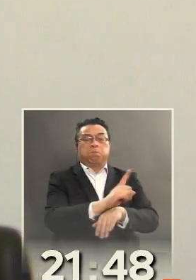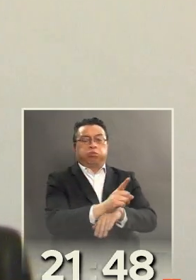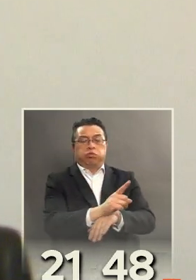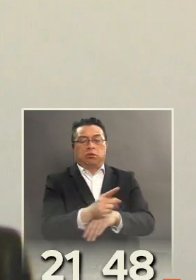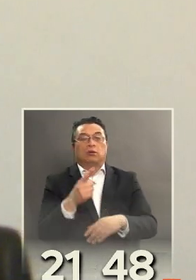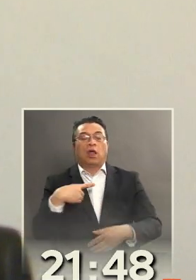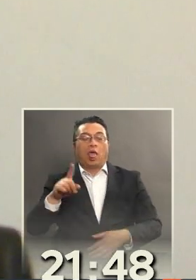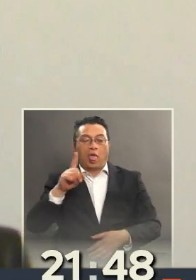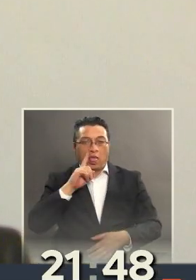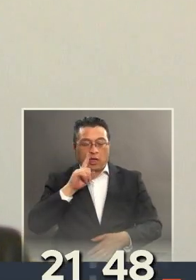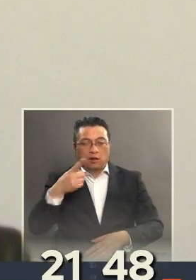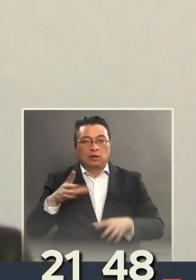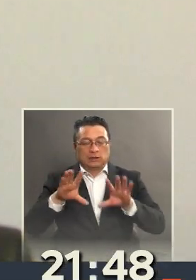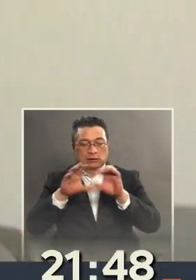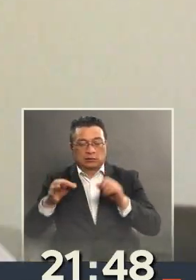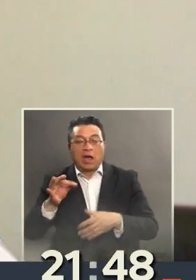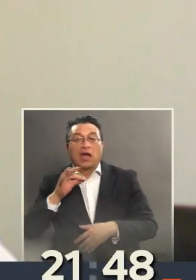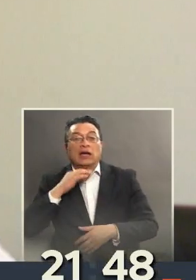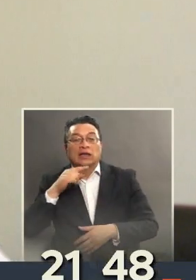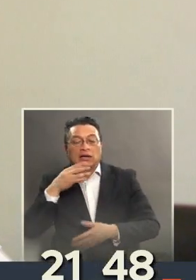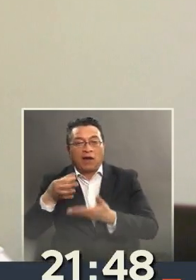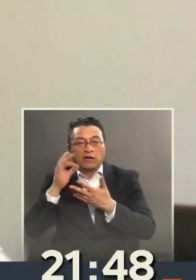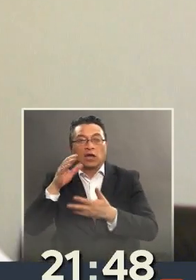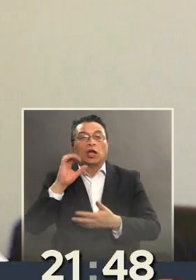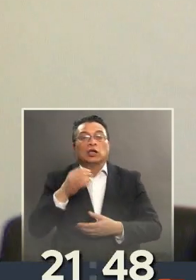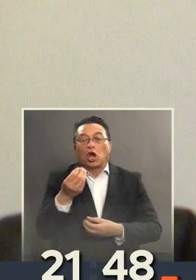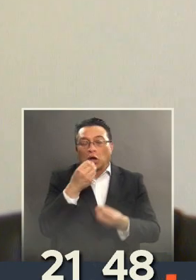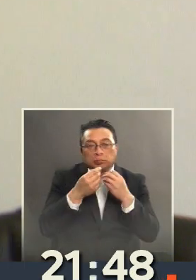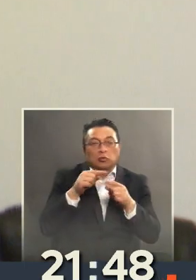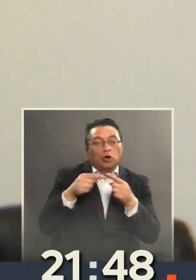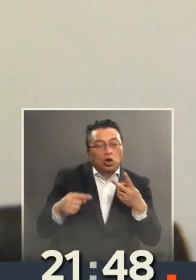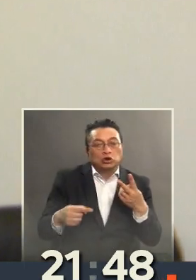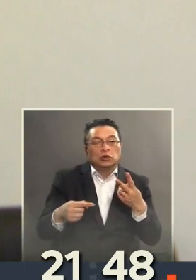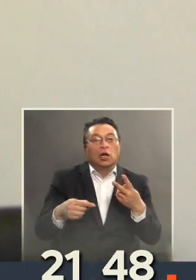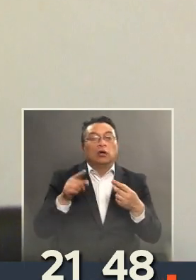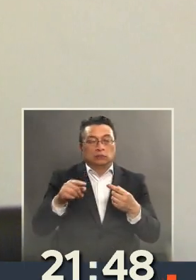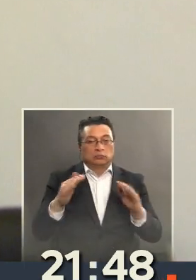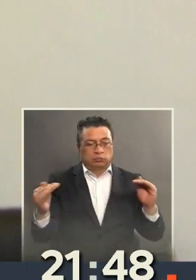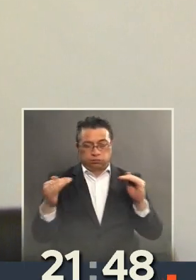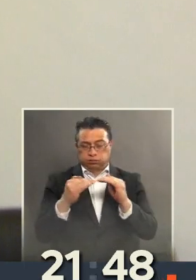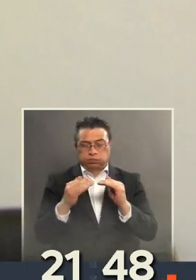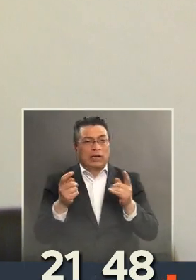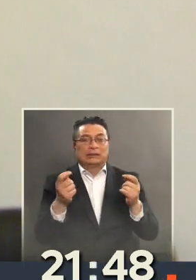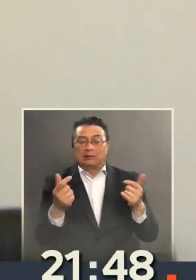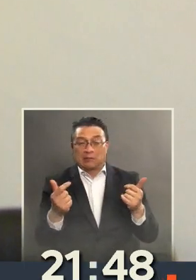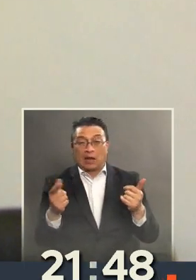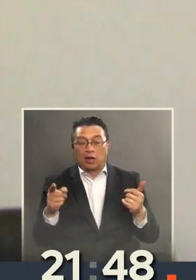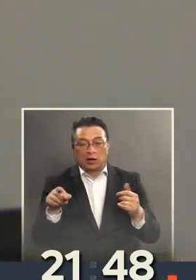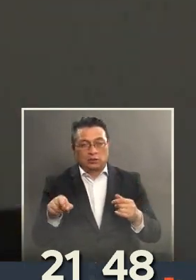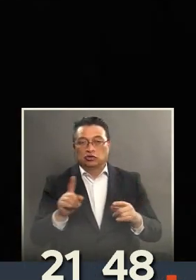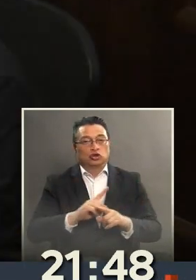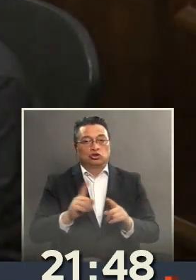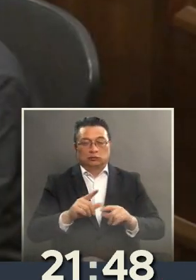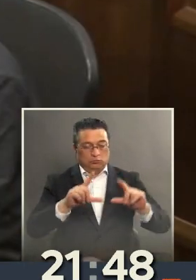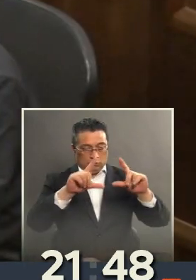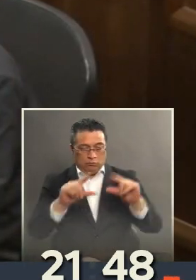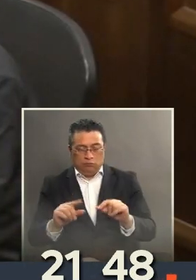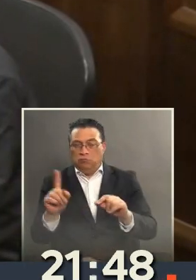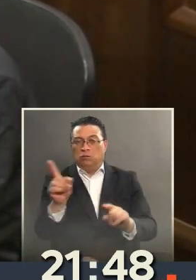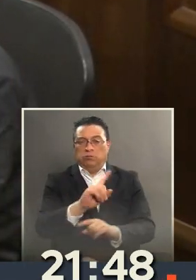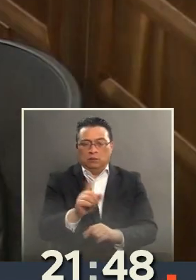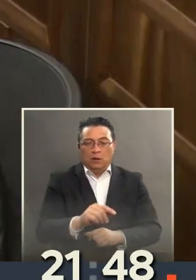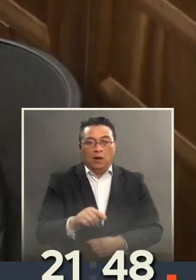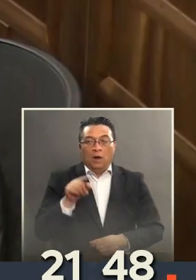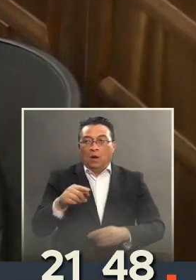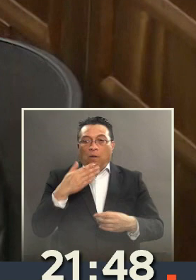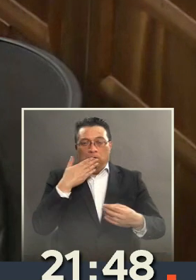un sistema no solo de café, sino que de branch. Pero el estándar es similar y, desde luego, eso no se ha abaratado. Versiones